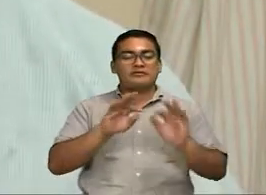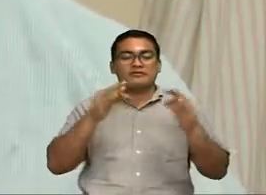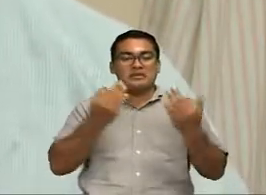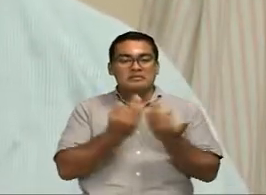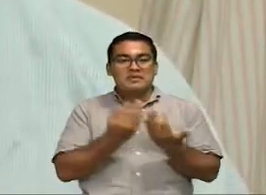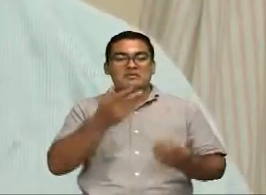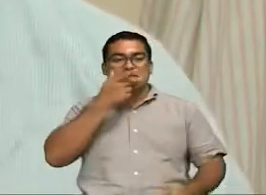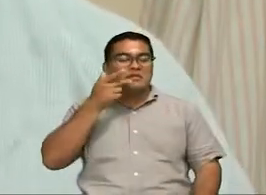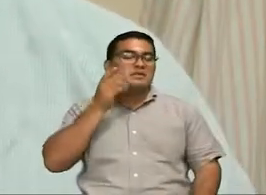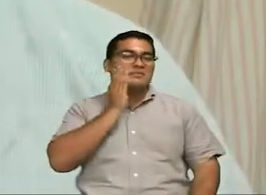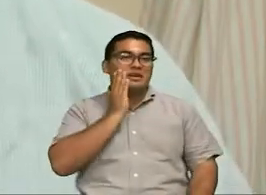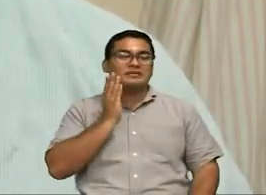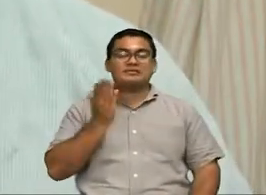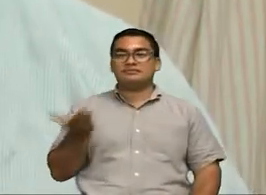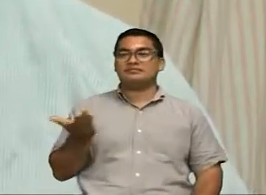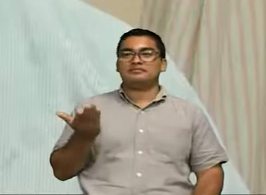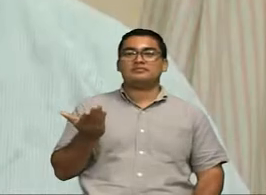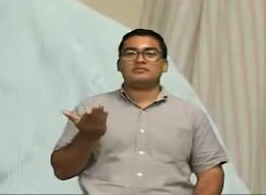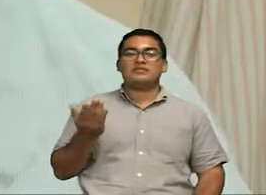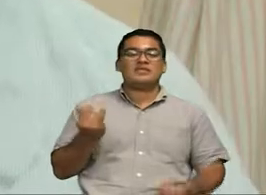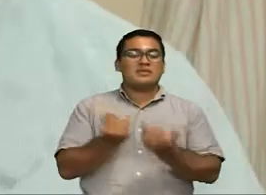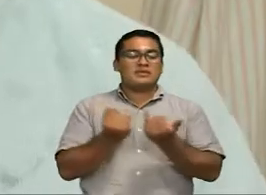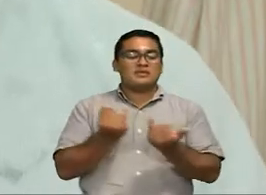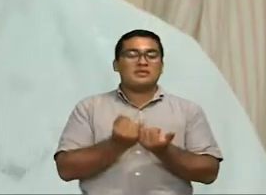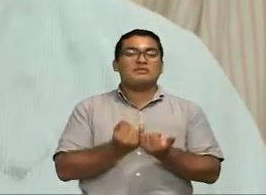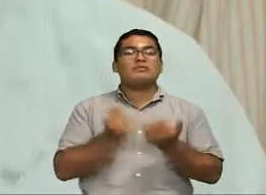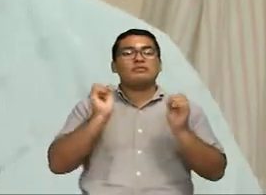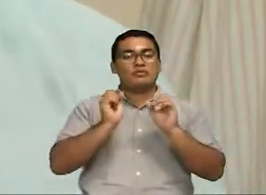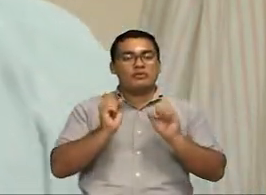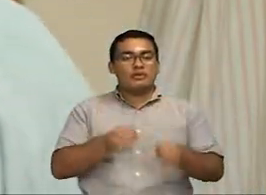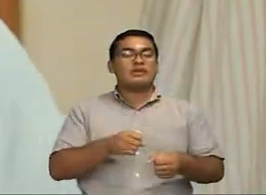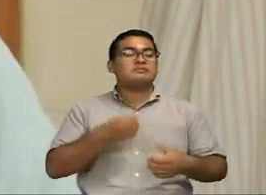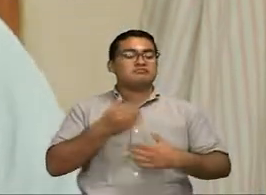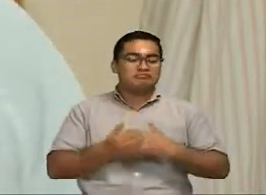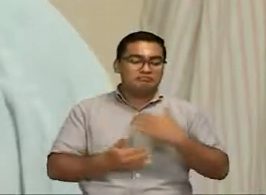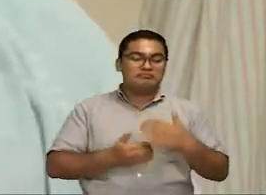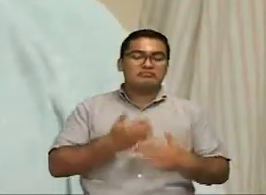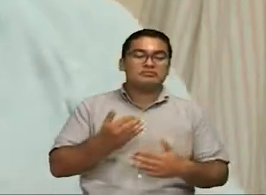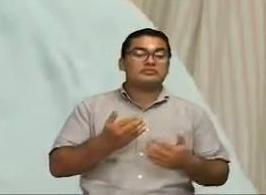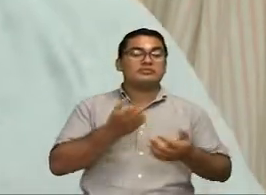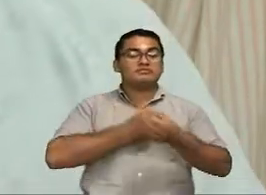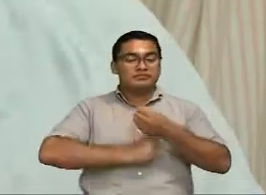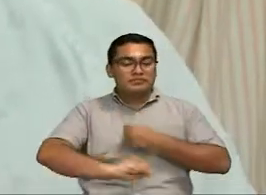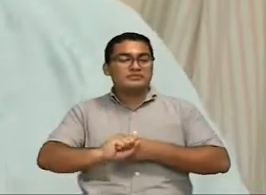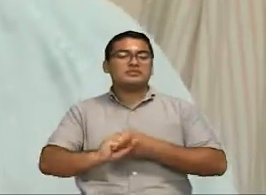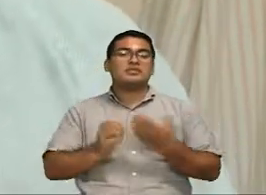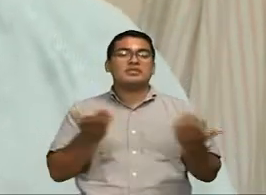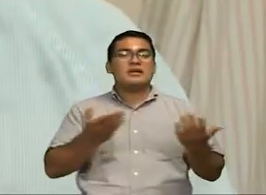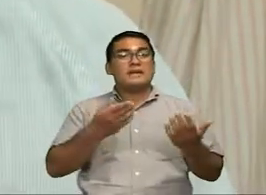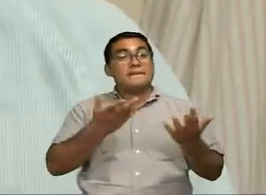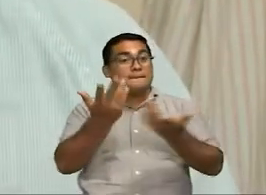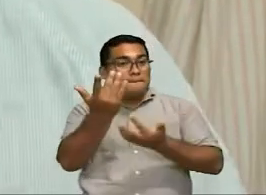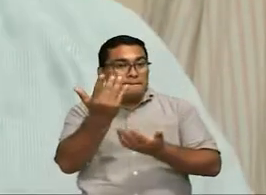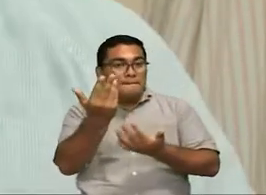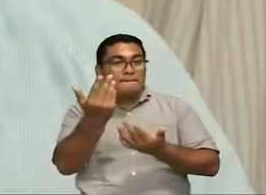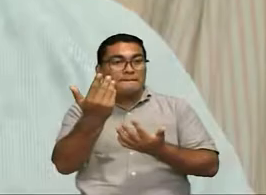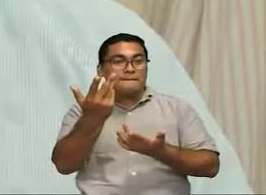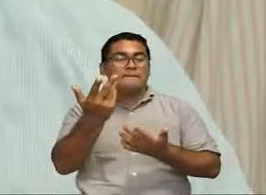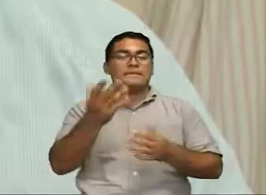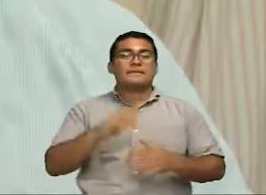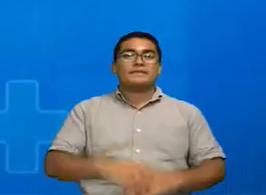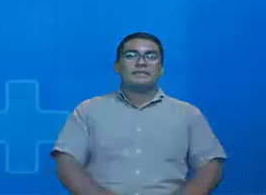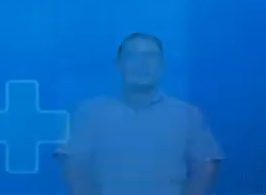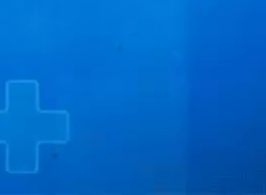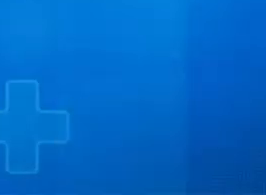padres y las mismas madres también vean este proceso del parto. Usted no le cambie de canal, que enseguida